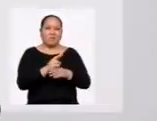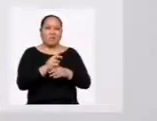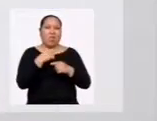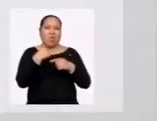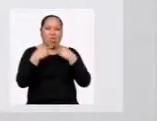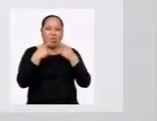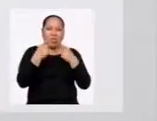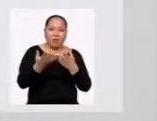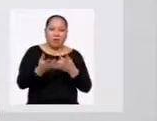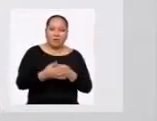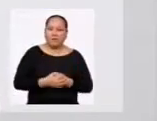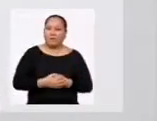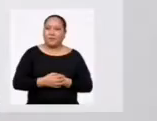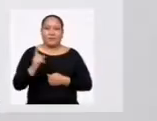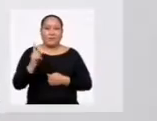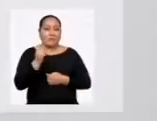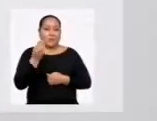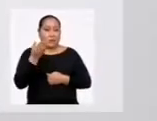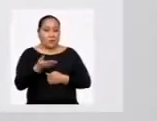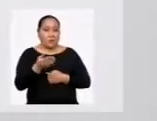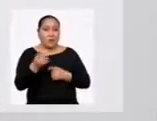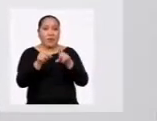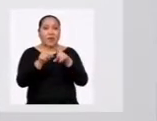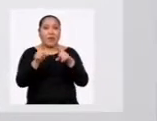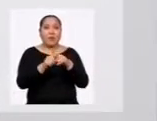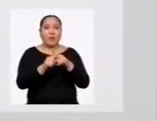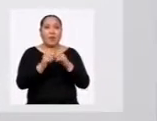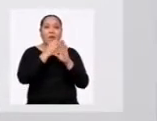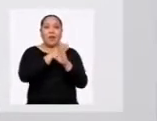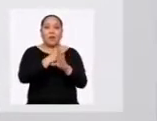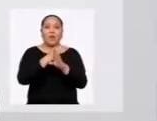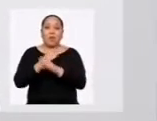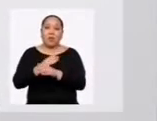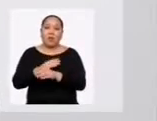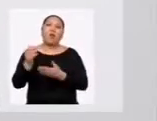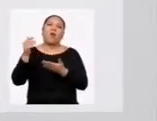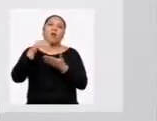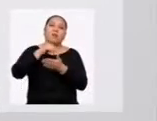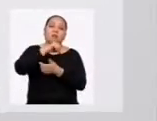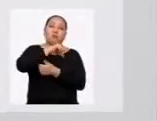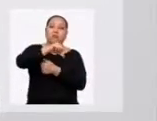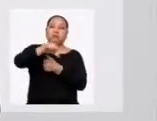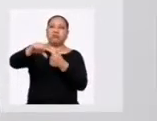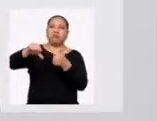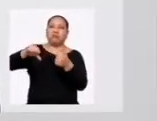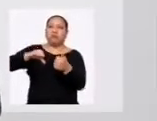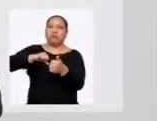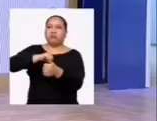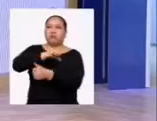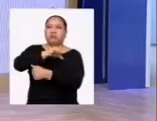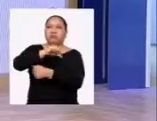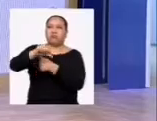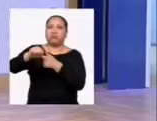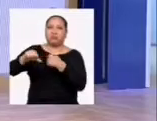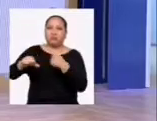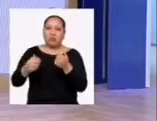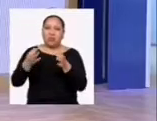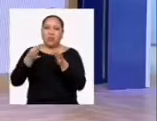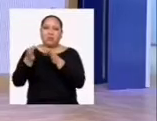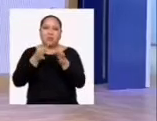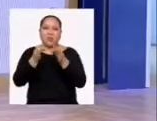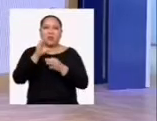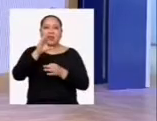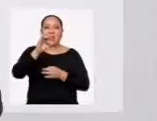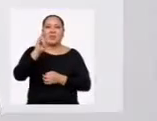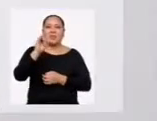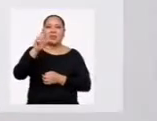leer. Y no solo eso, también hay que evitar los rodeos explicativos o circunloquios.